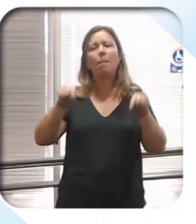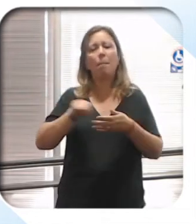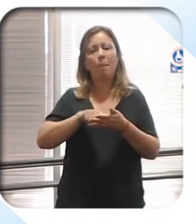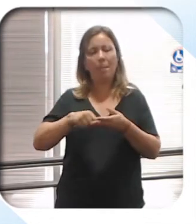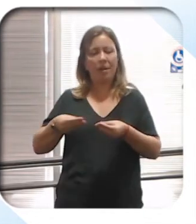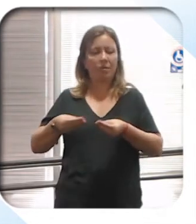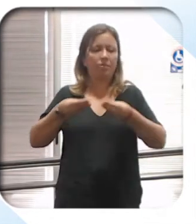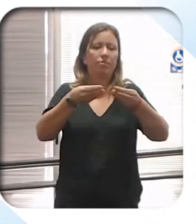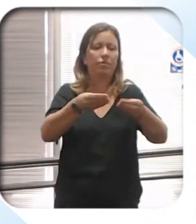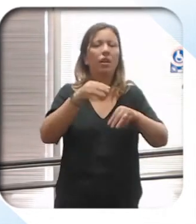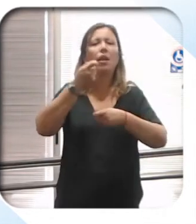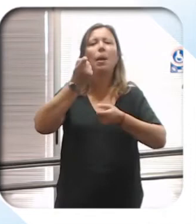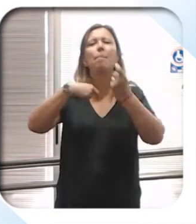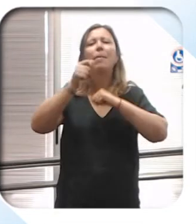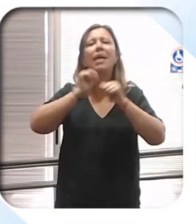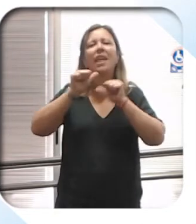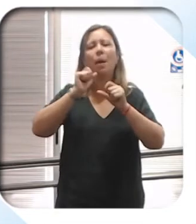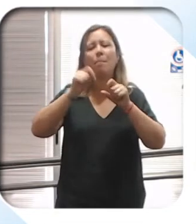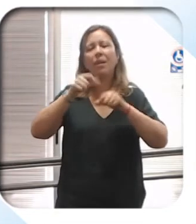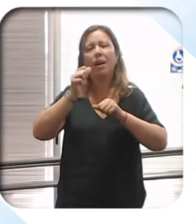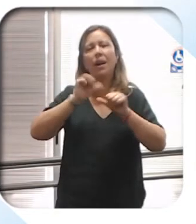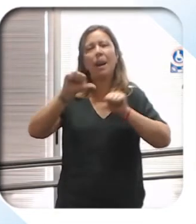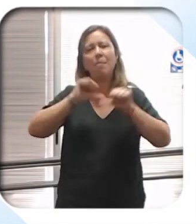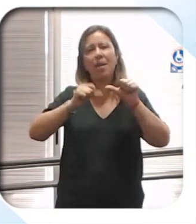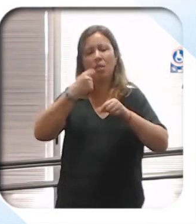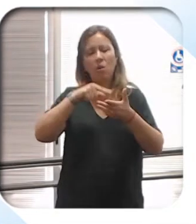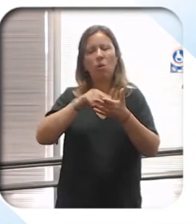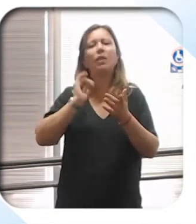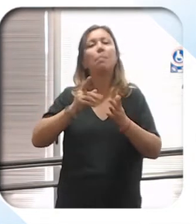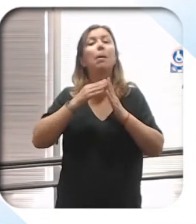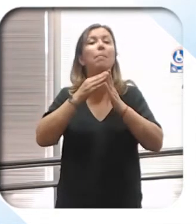el diagnóstico, fármacos y preguntas.